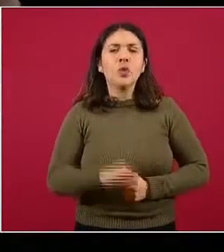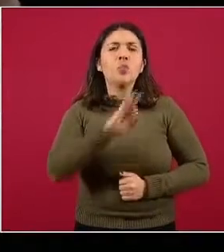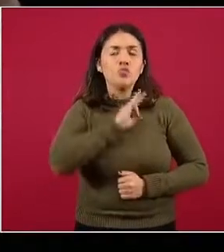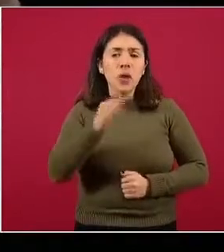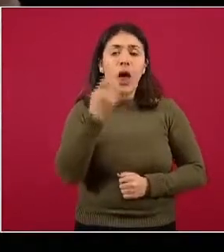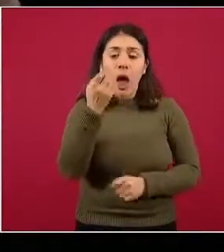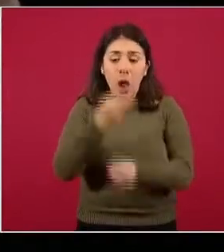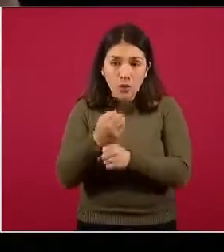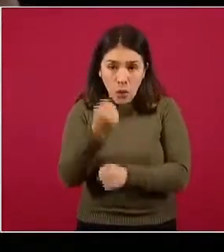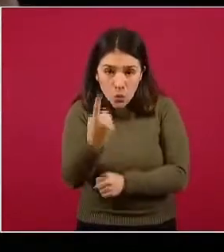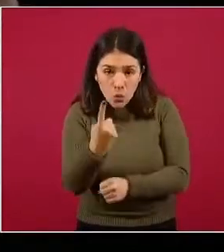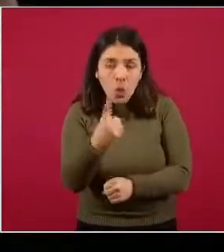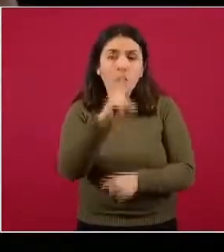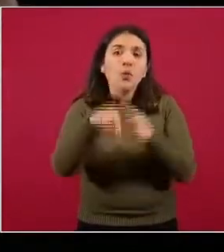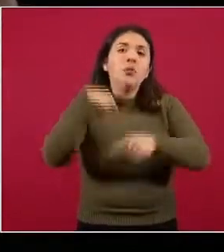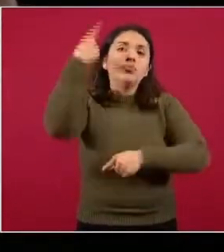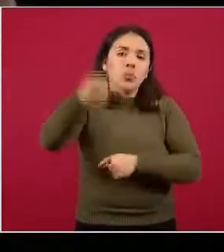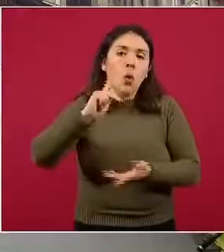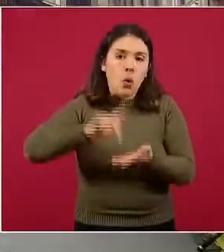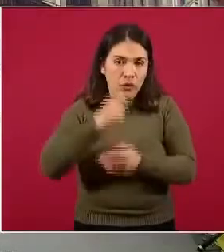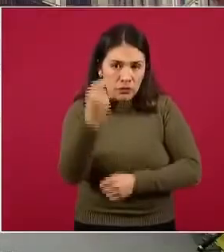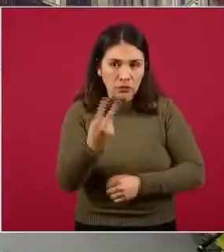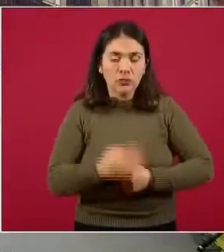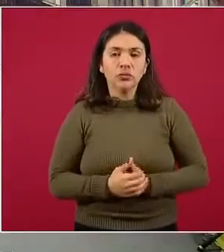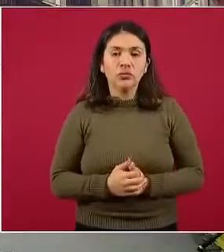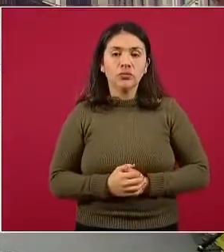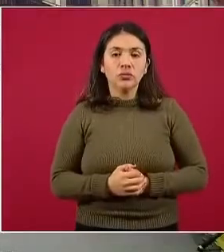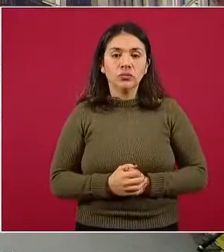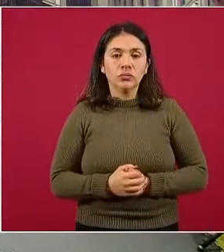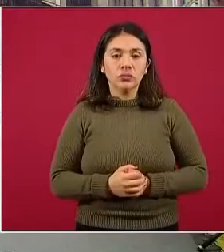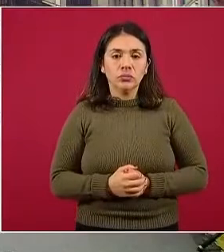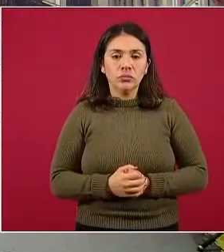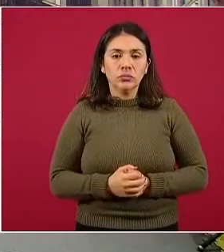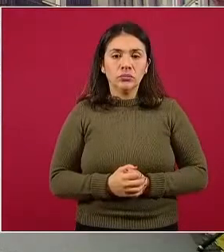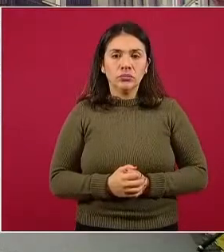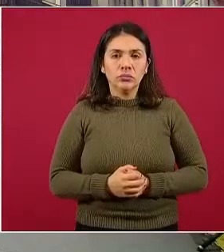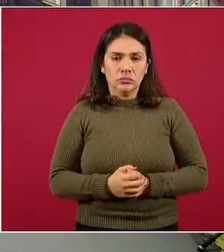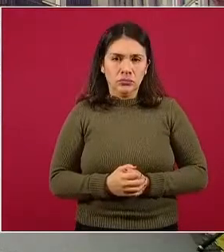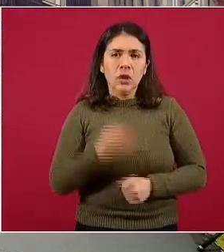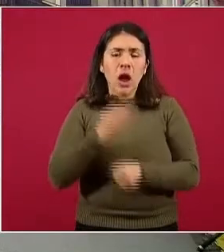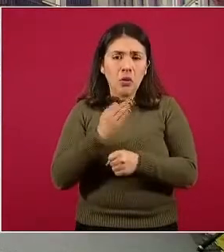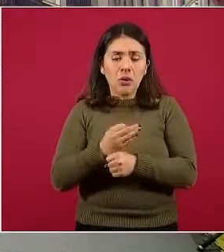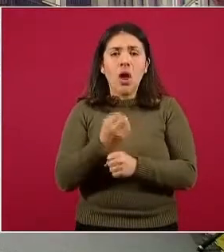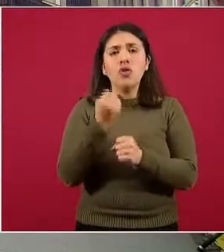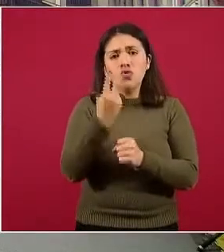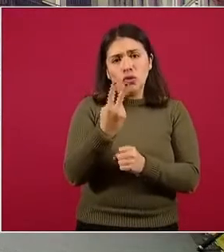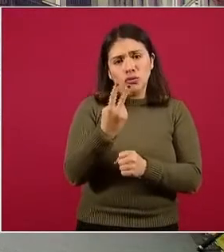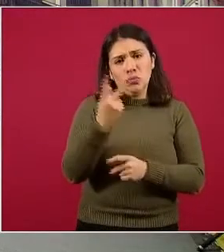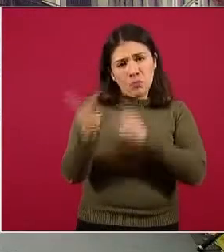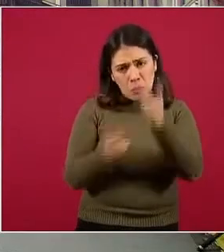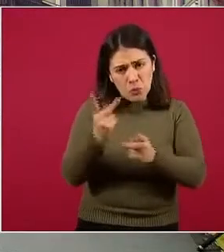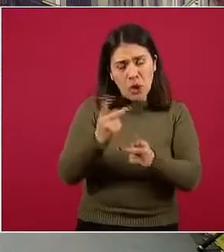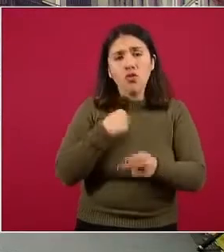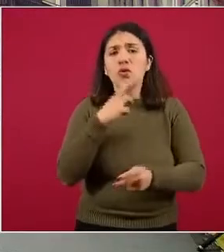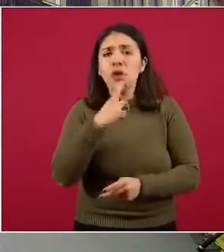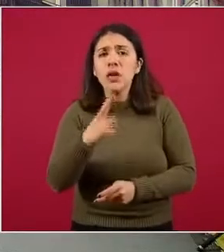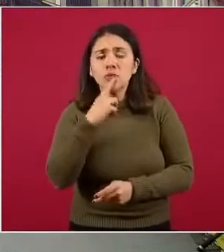que haya más equidad. Sí que abordemos esto, damos una rondita y regresamos. Hoy tenemos bastante tiempo.